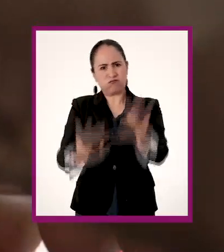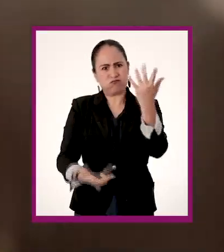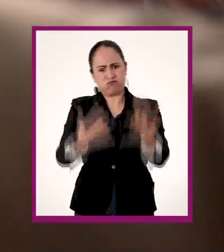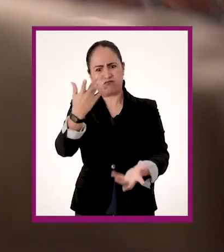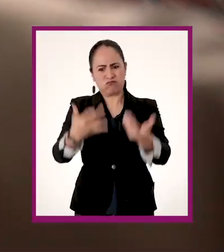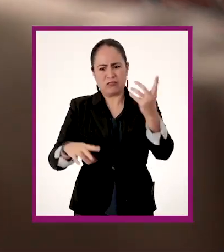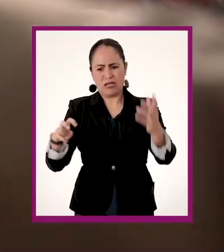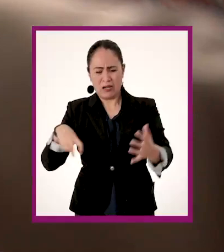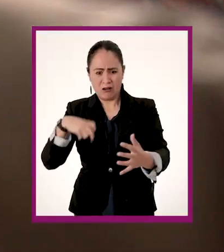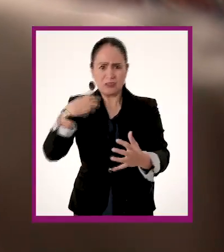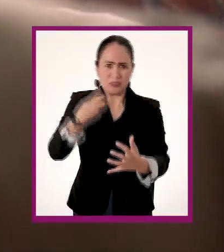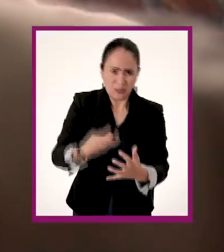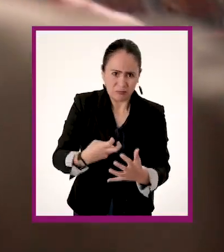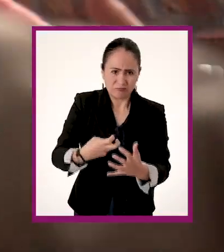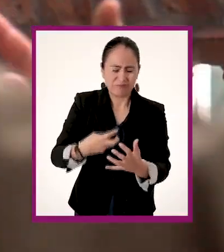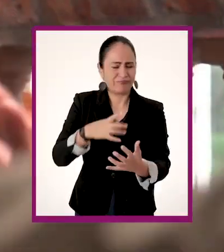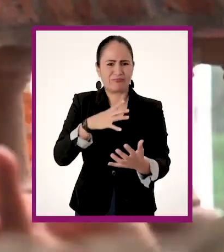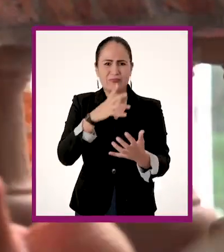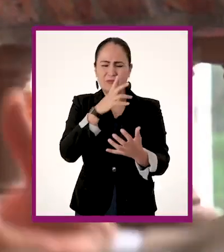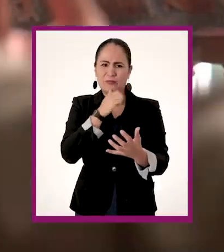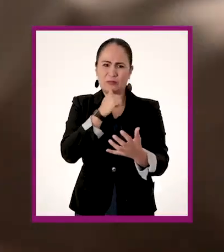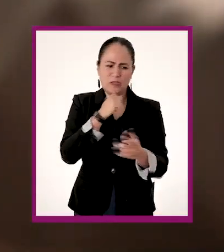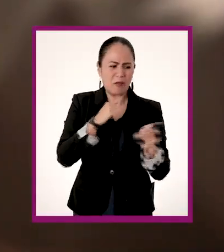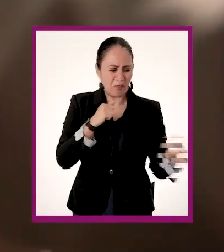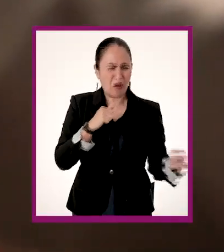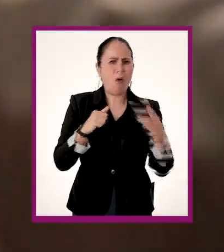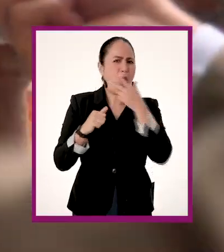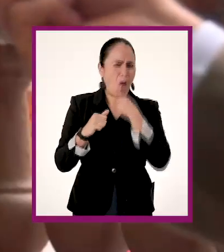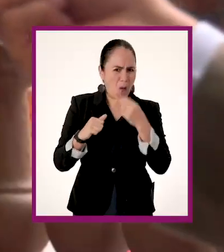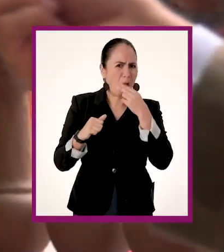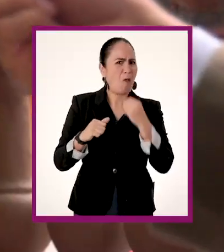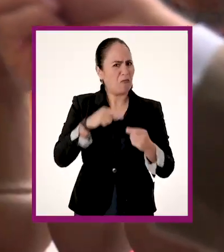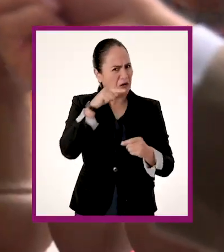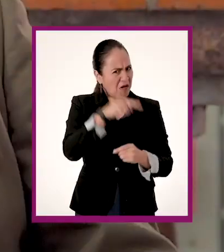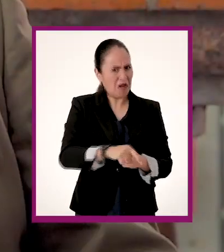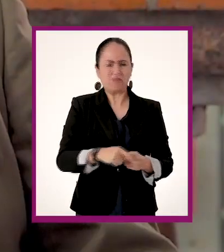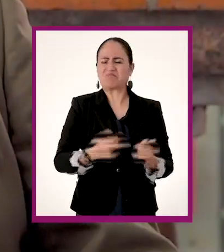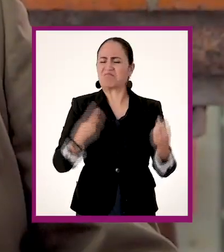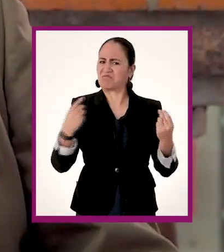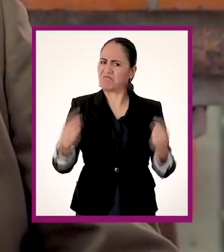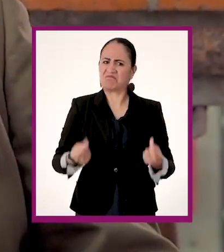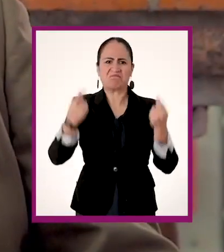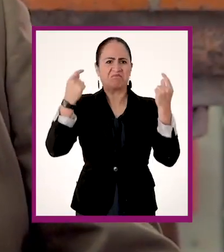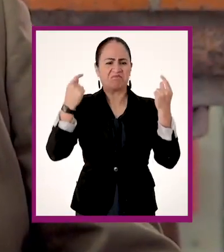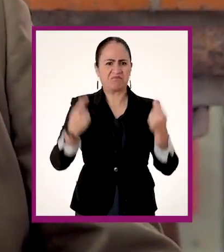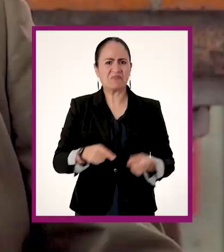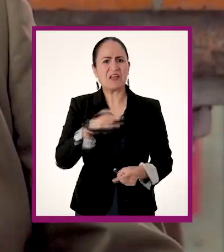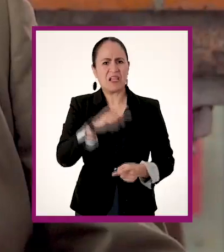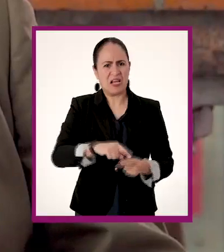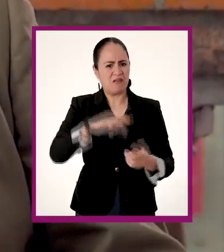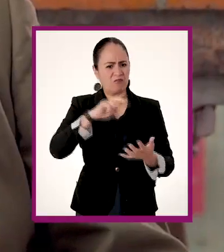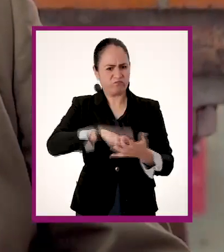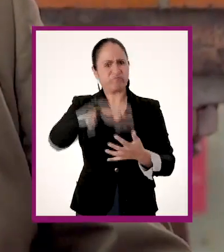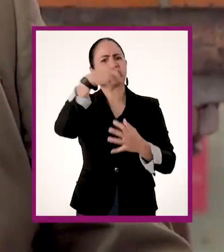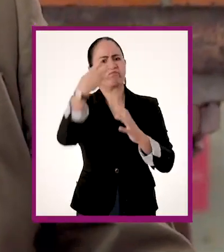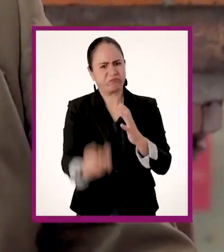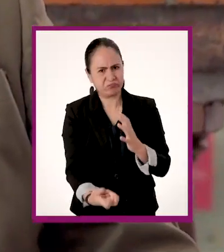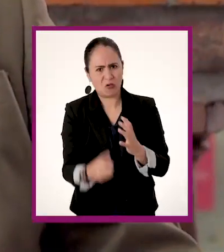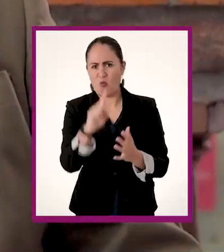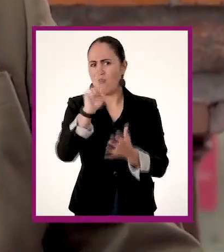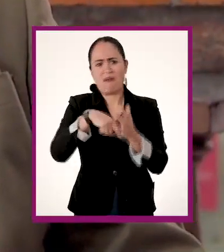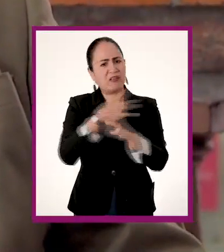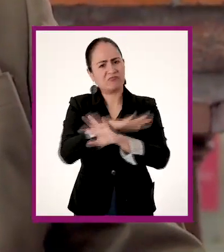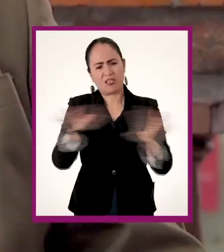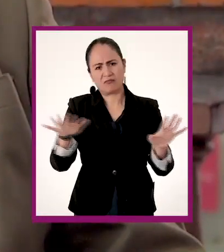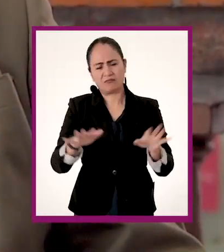el fogón divino, tratando de hacer todo ese rito de creación, pues no le alcanza el valor y no se avienta.